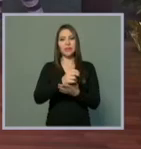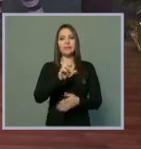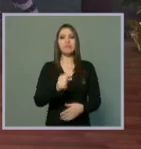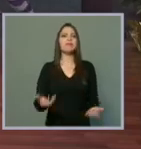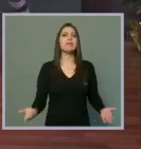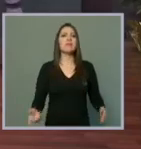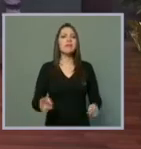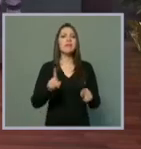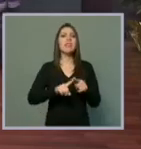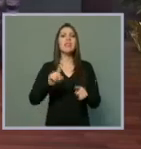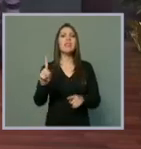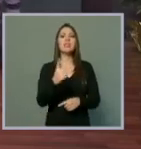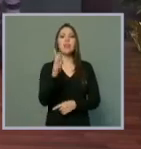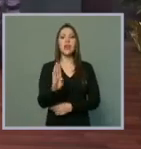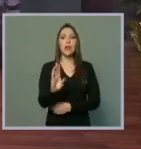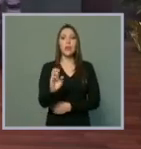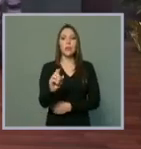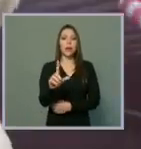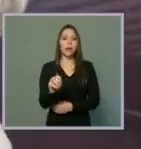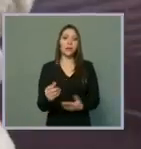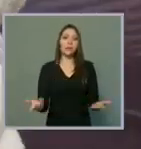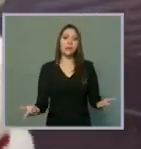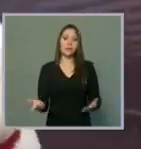es Bolo? Pues yo.